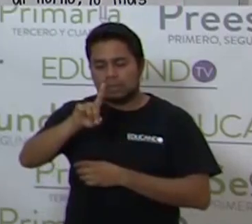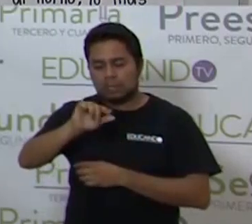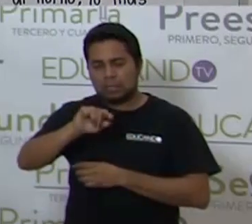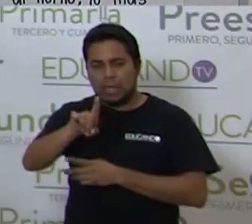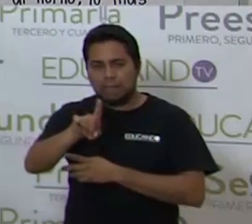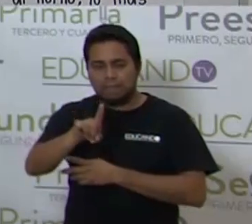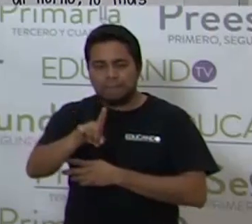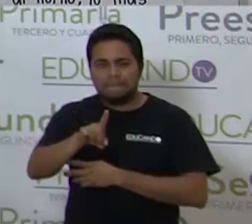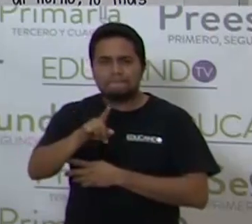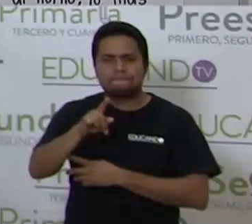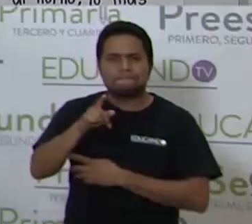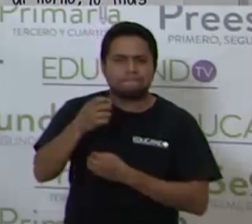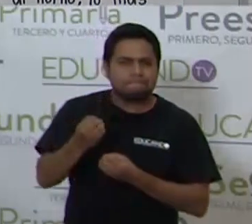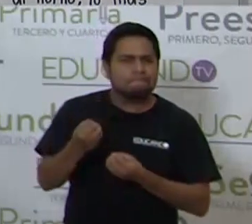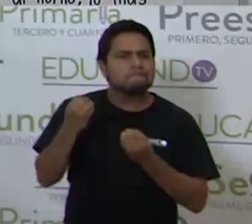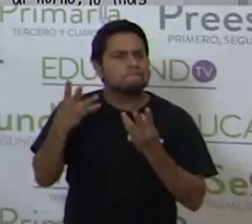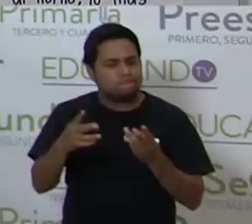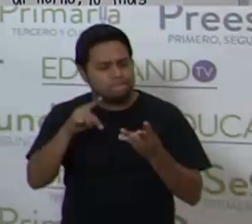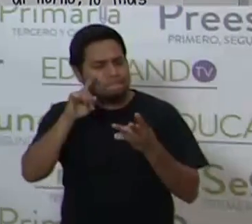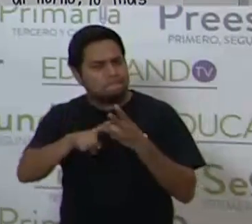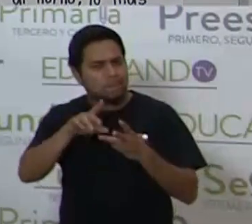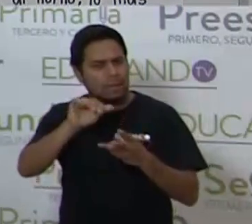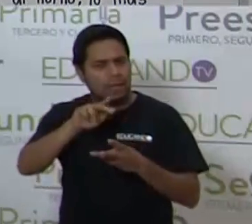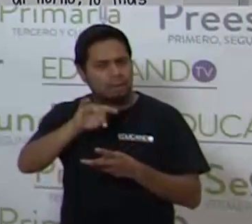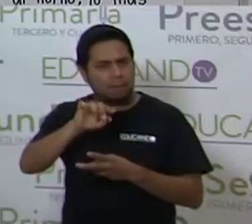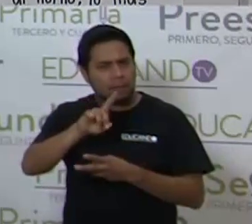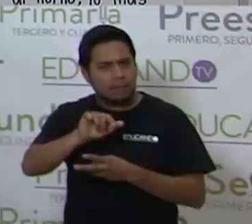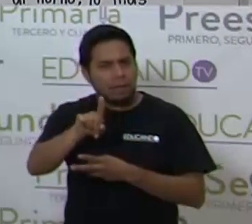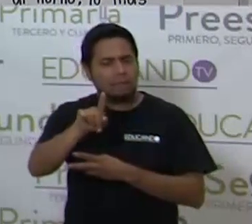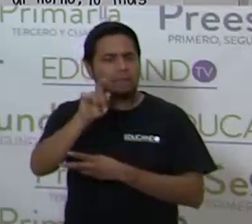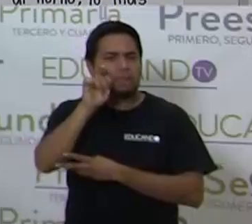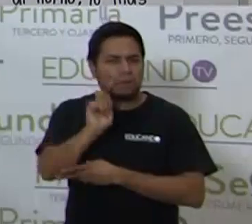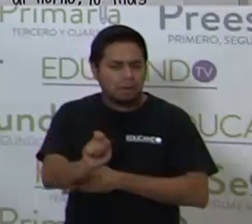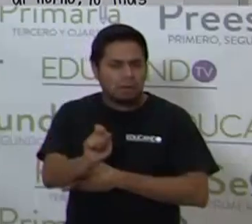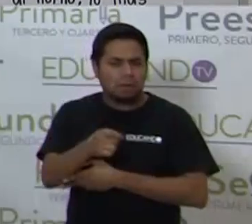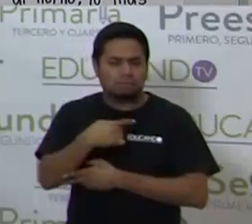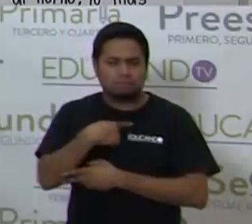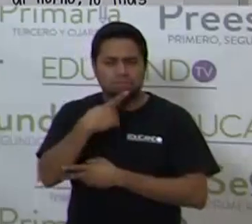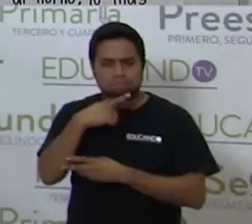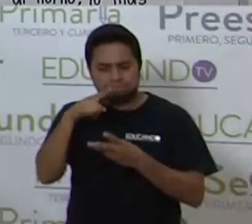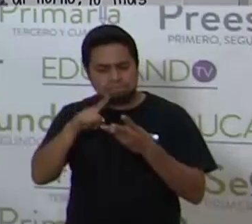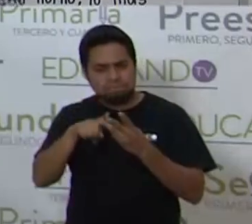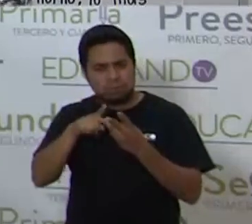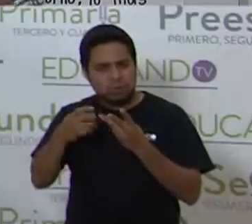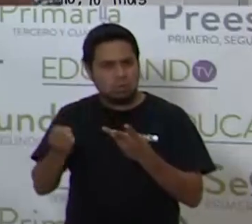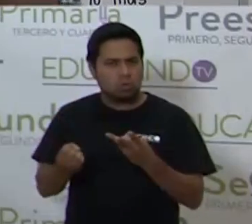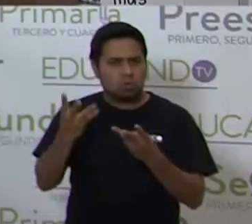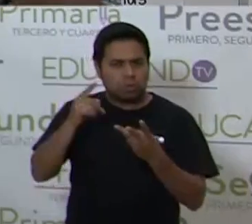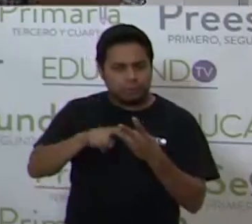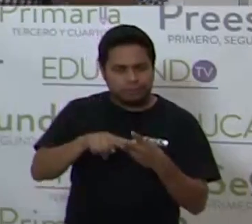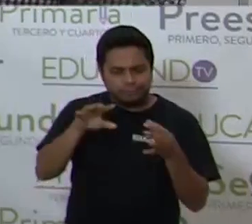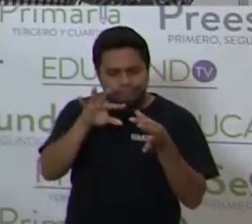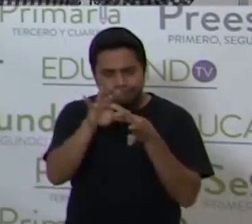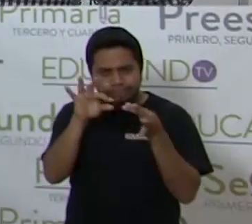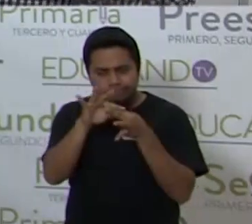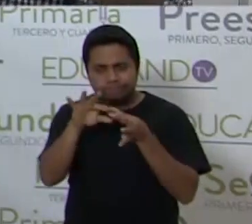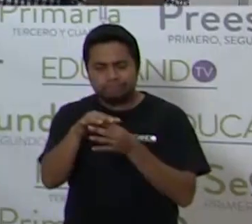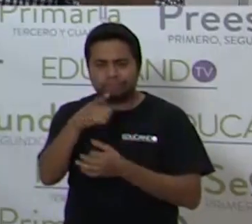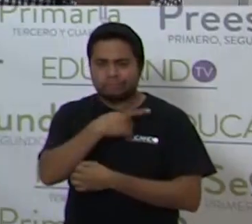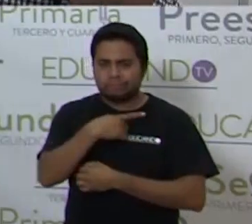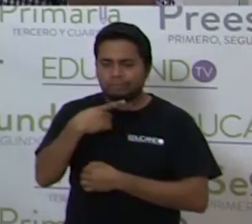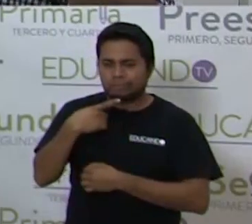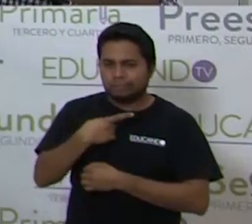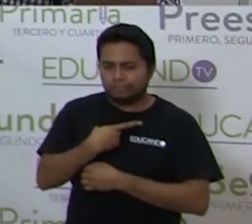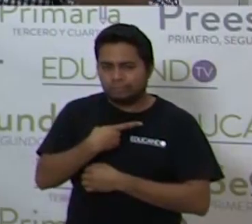¿Bien? ¿Por qué decimos cantidad? Porque cuando hablamos de cantidad, las instrucciones tienen que ser